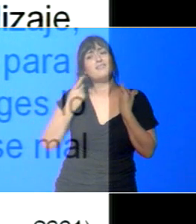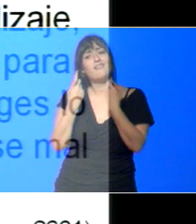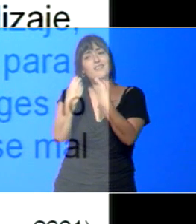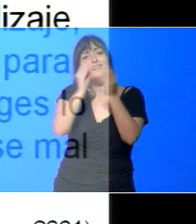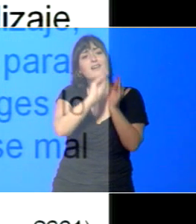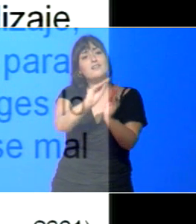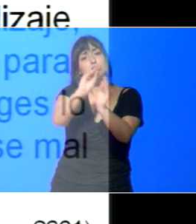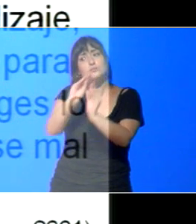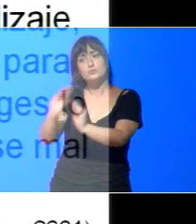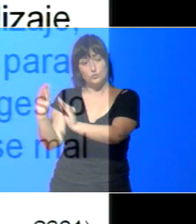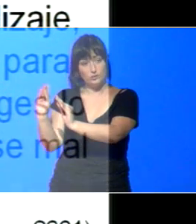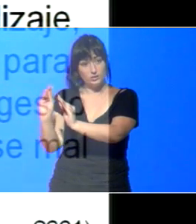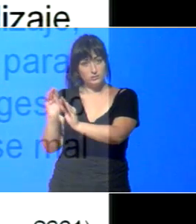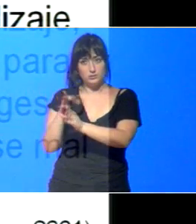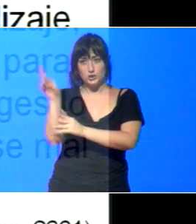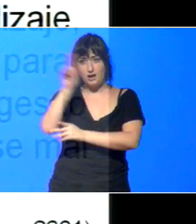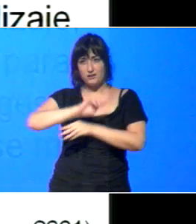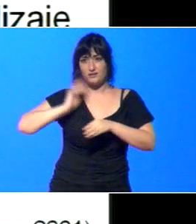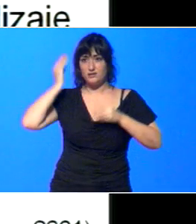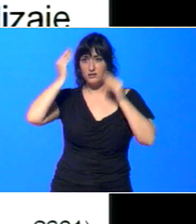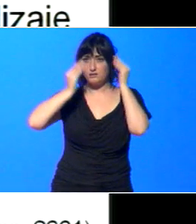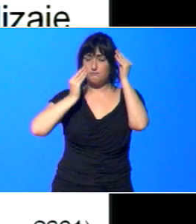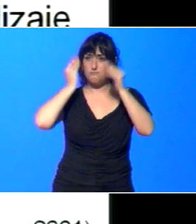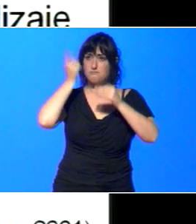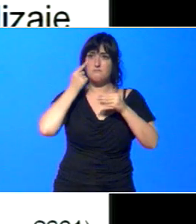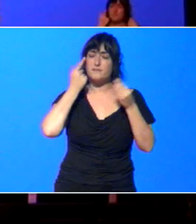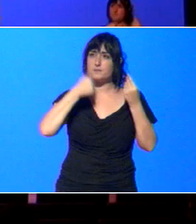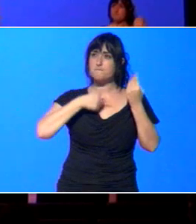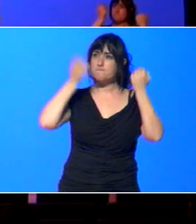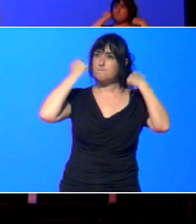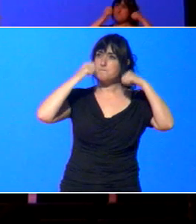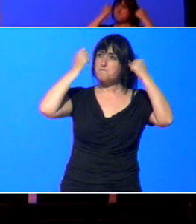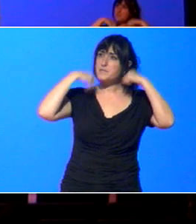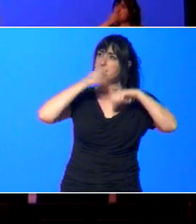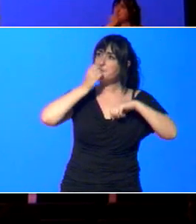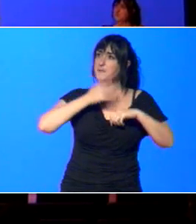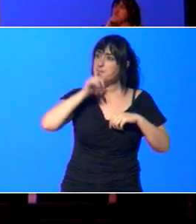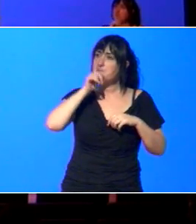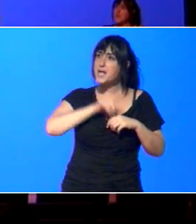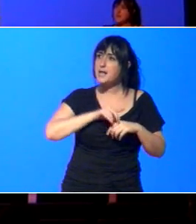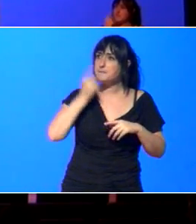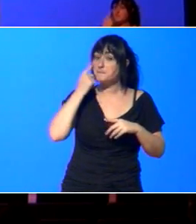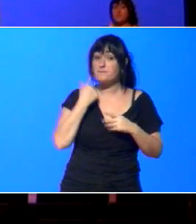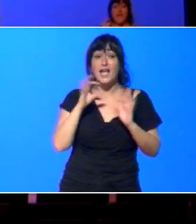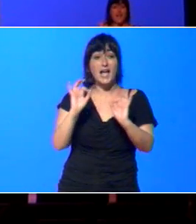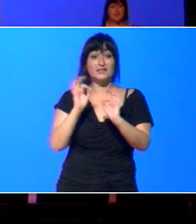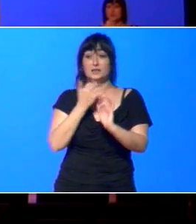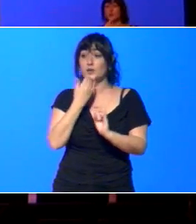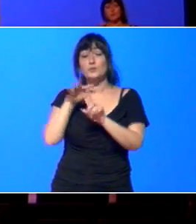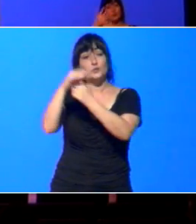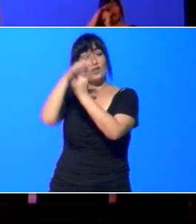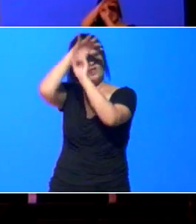lo tanto repensar una vez más nuestras prácticas para que las situaciones de marginación, de maltrato, que